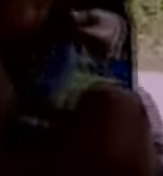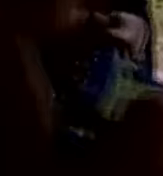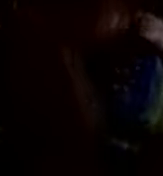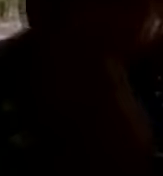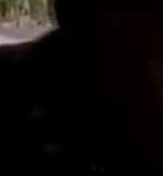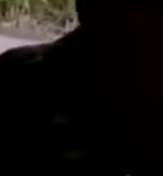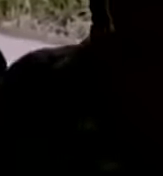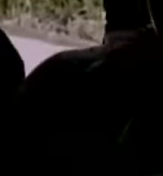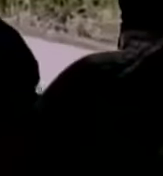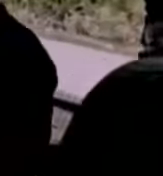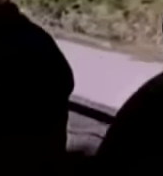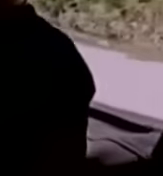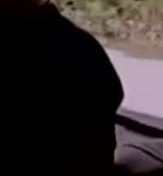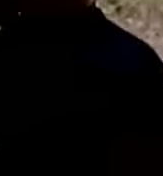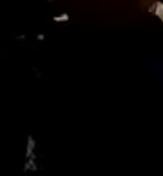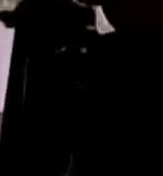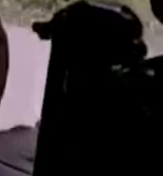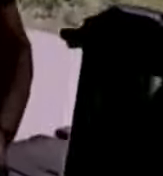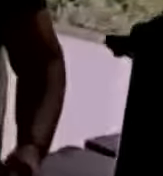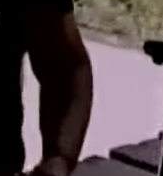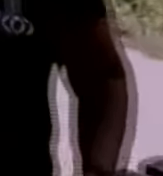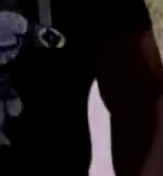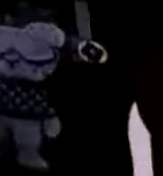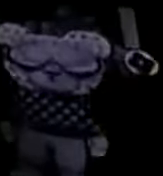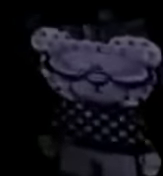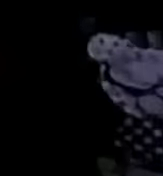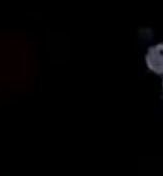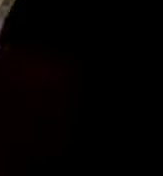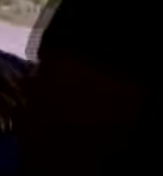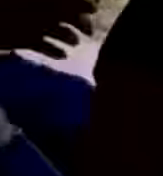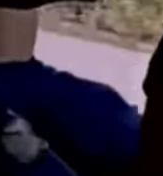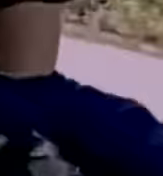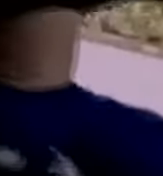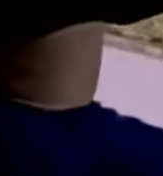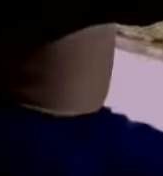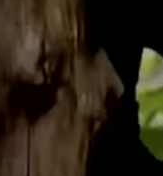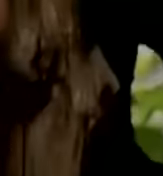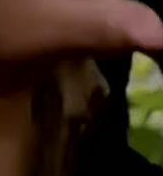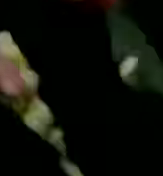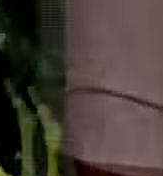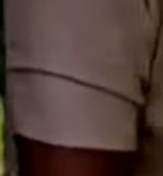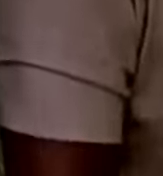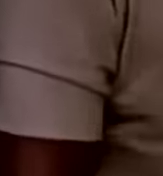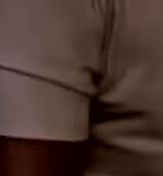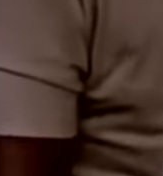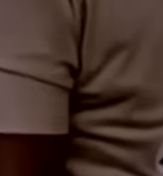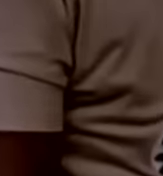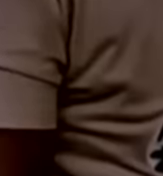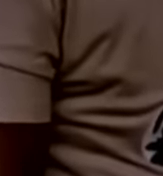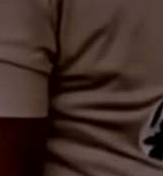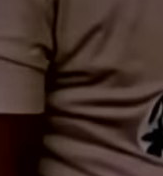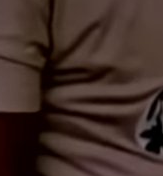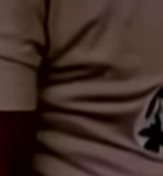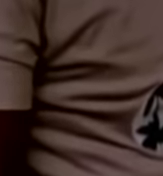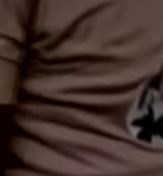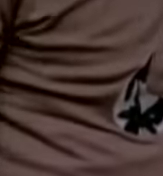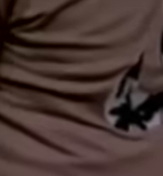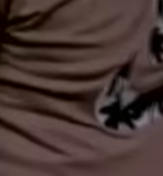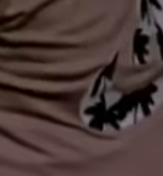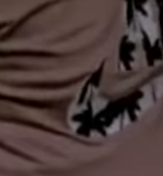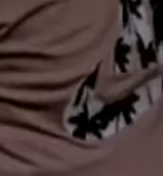asamblea. La primera la vamos el 13, 2 y 3. Cada consejo comunal se va a reunir en su